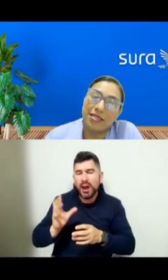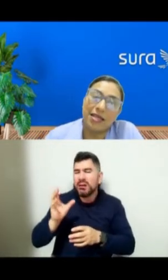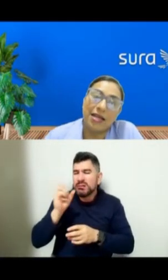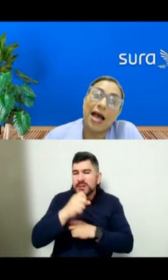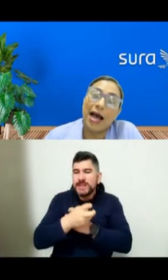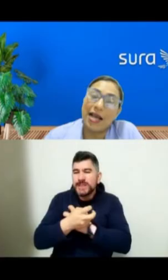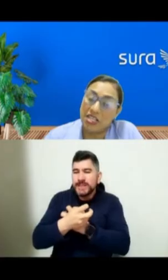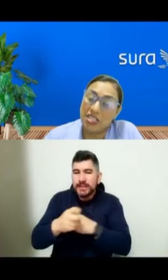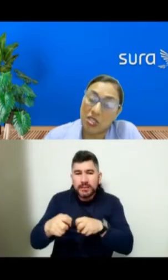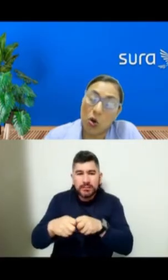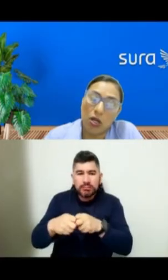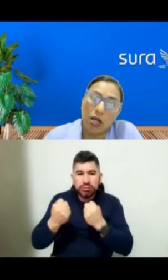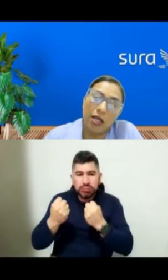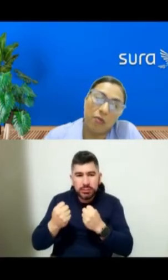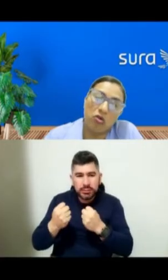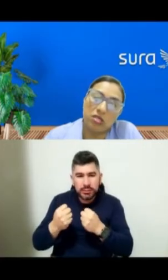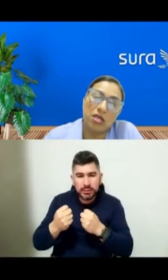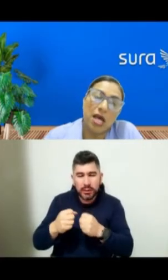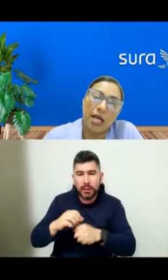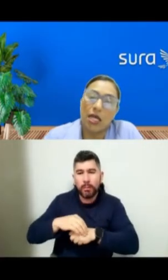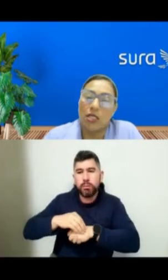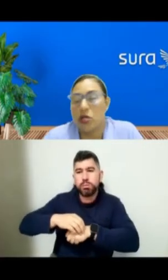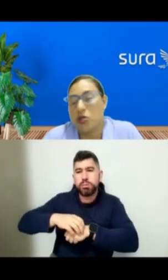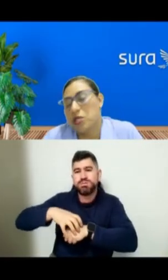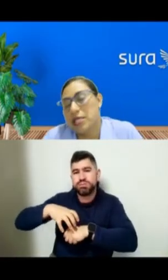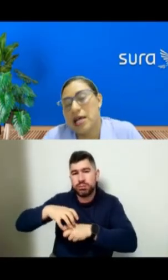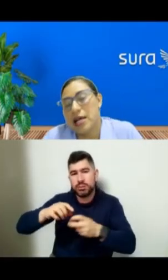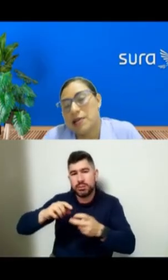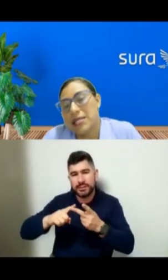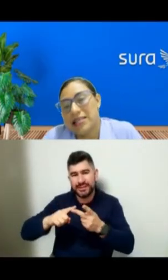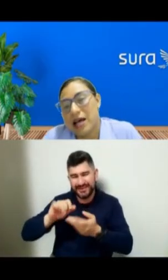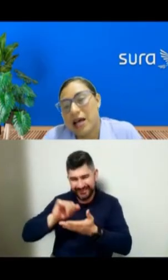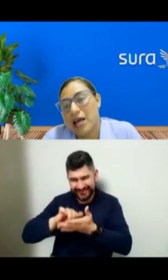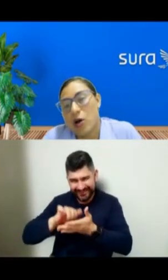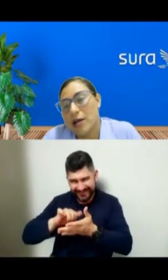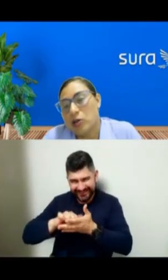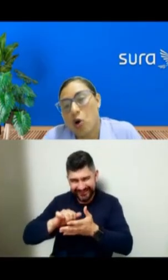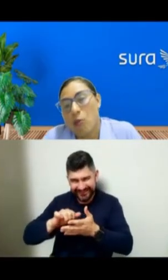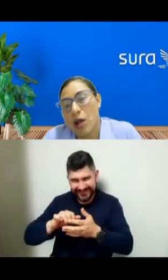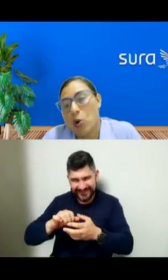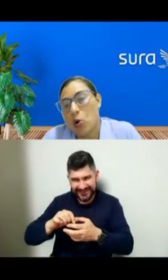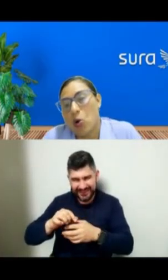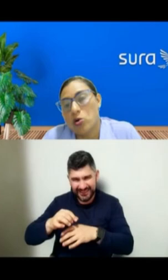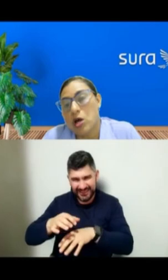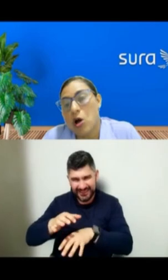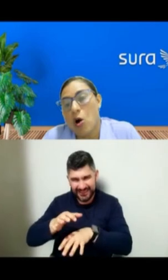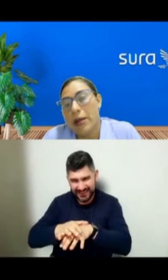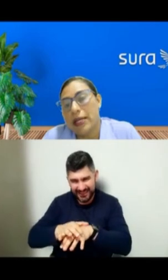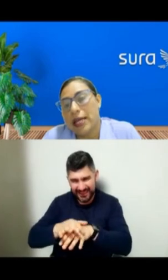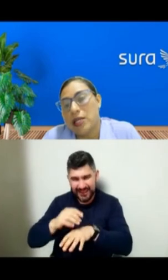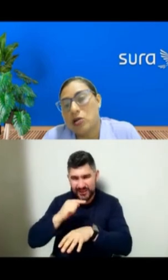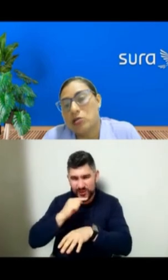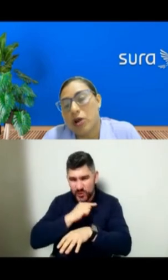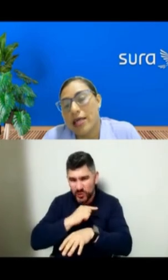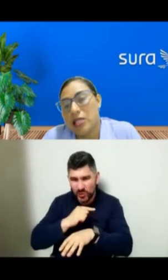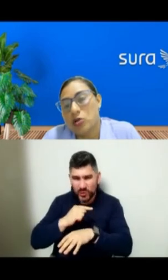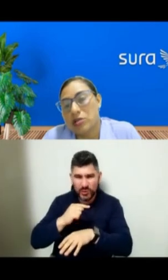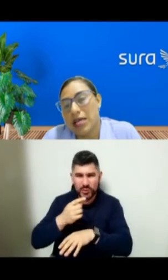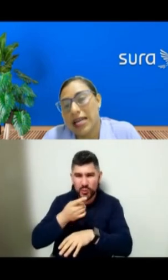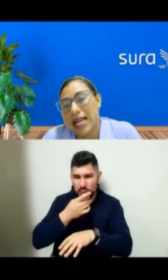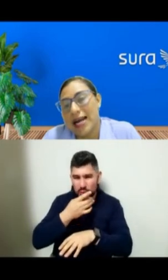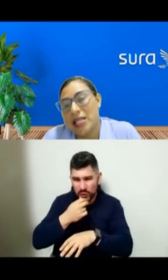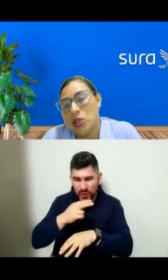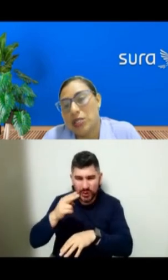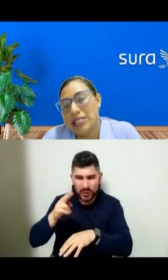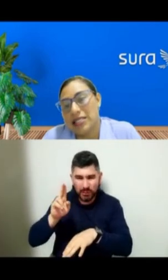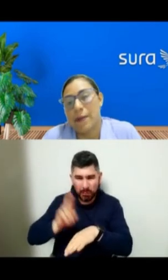Hay edema, es decir, hay hinchazón, equimosis, que es lo que yo les decía, que se presenta en los hematomas, los rojos o pequeños